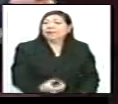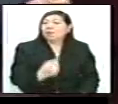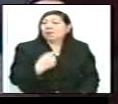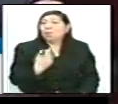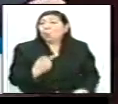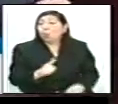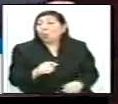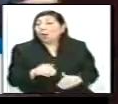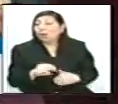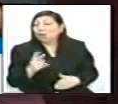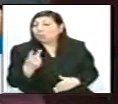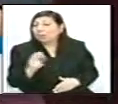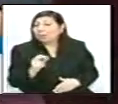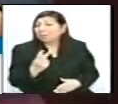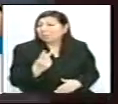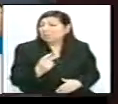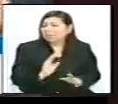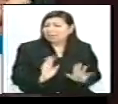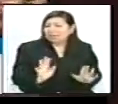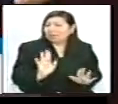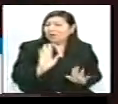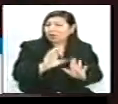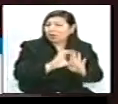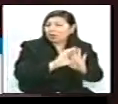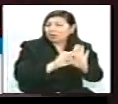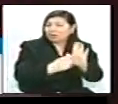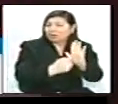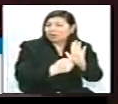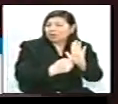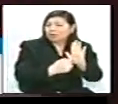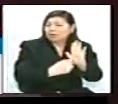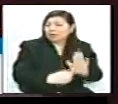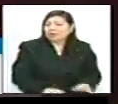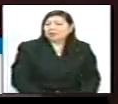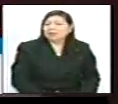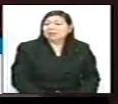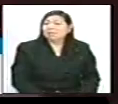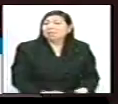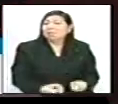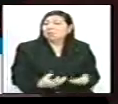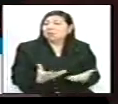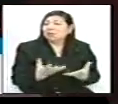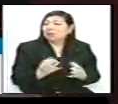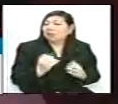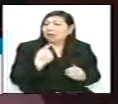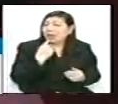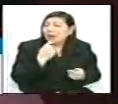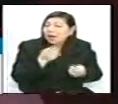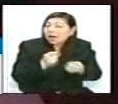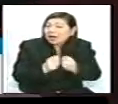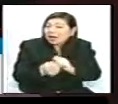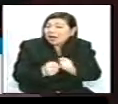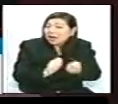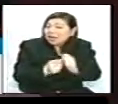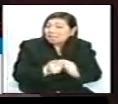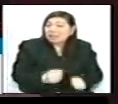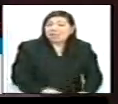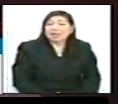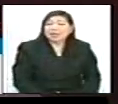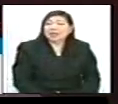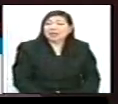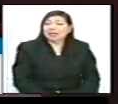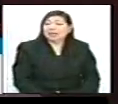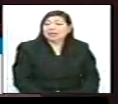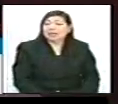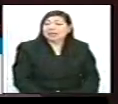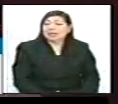sabe cuándo va a ser el 2020, el 2021. Oiga, la Constitución está vigente, por mucho que la quieran manipular, por mucho que la